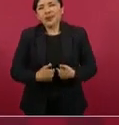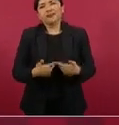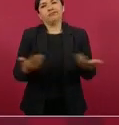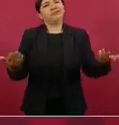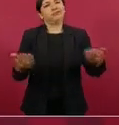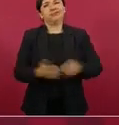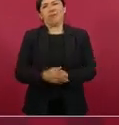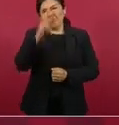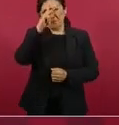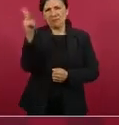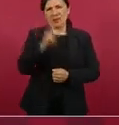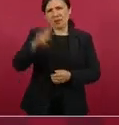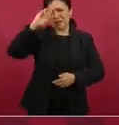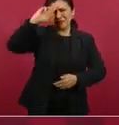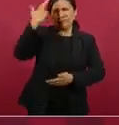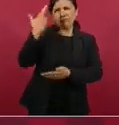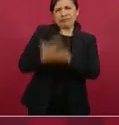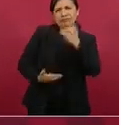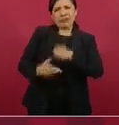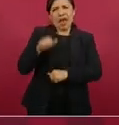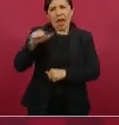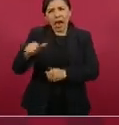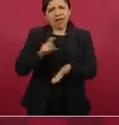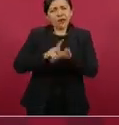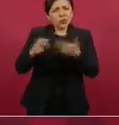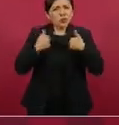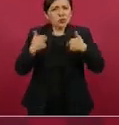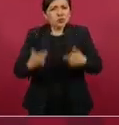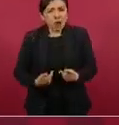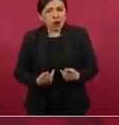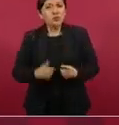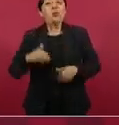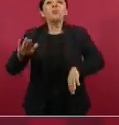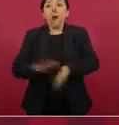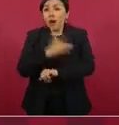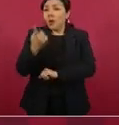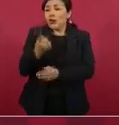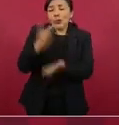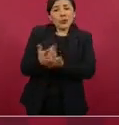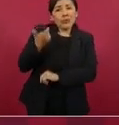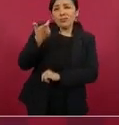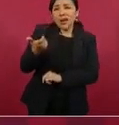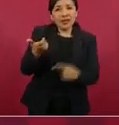y violan derechos humanos por dinero.